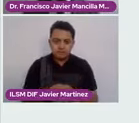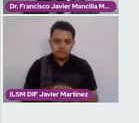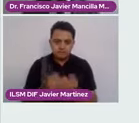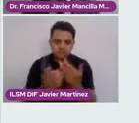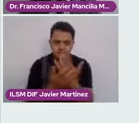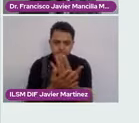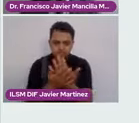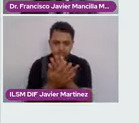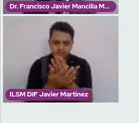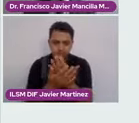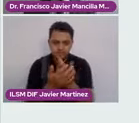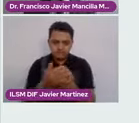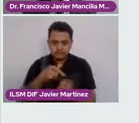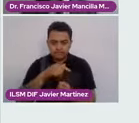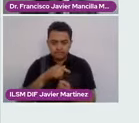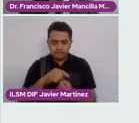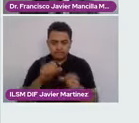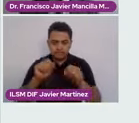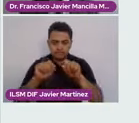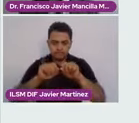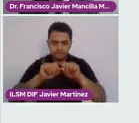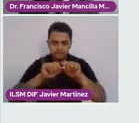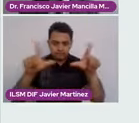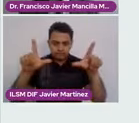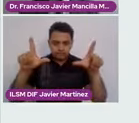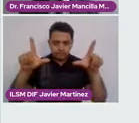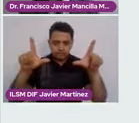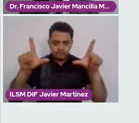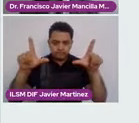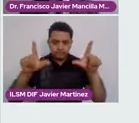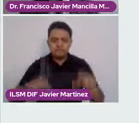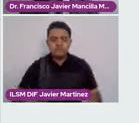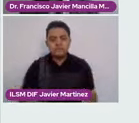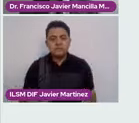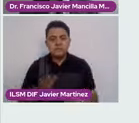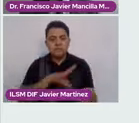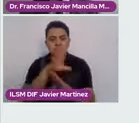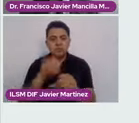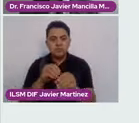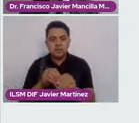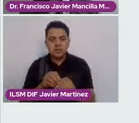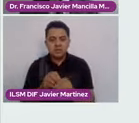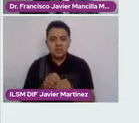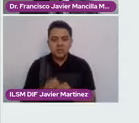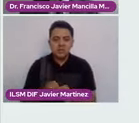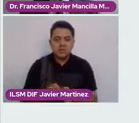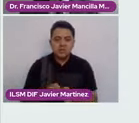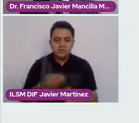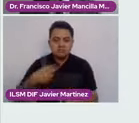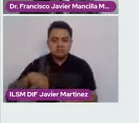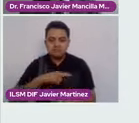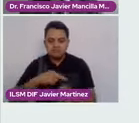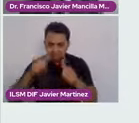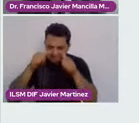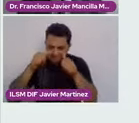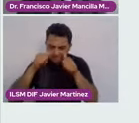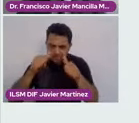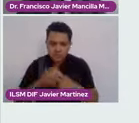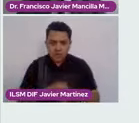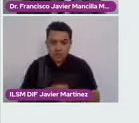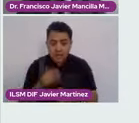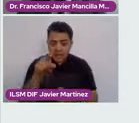que la podamos ver completa. Usted nos va a dejar de ver a nosotros, pero nosotros lo vamos a escuchar y a ver perfectamente, porque la